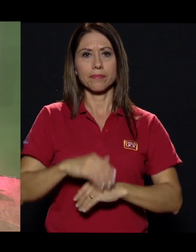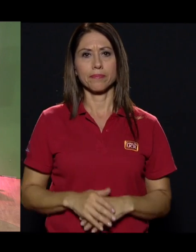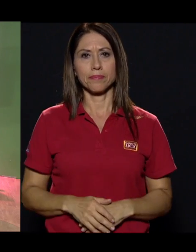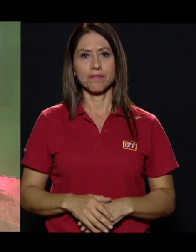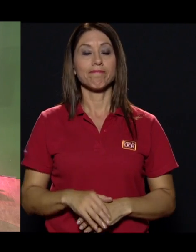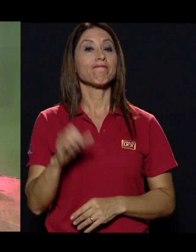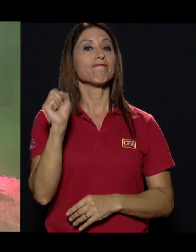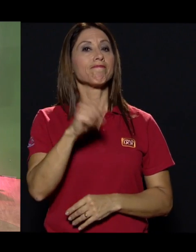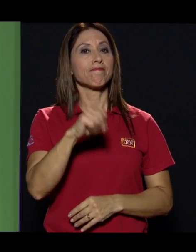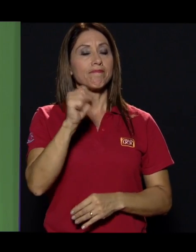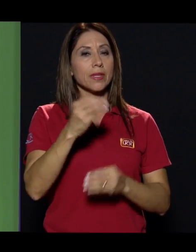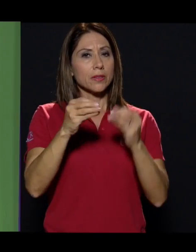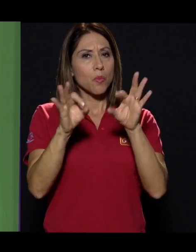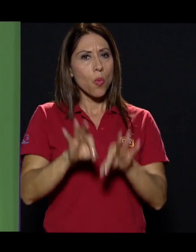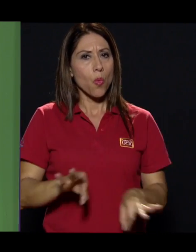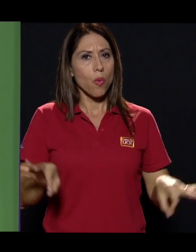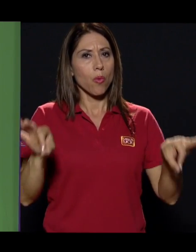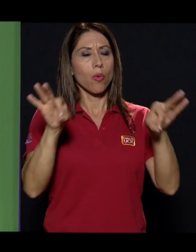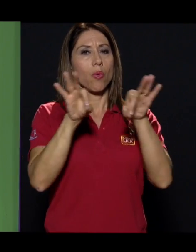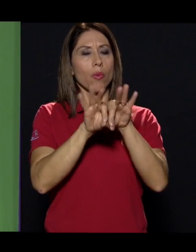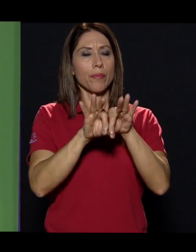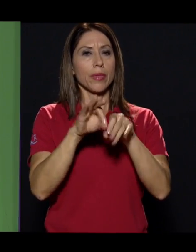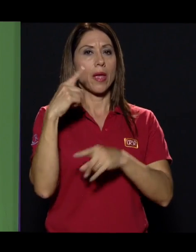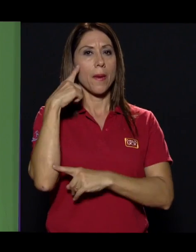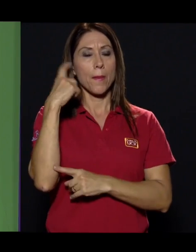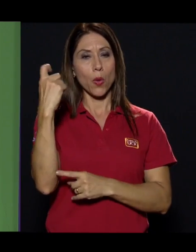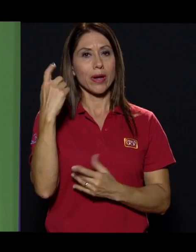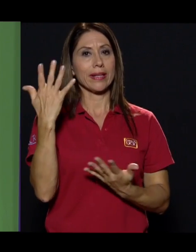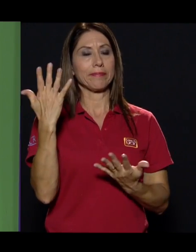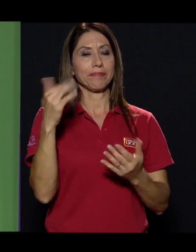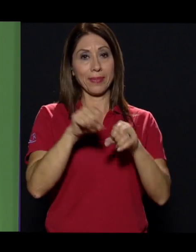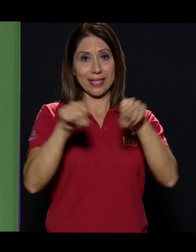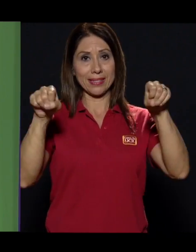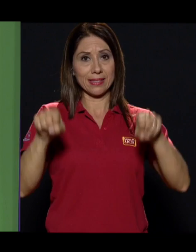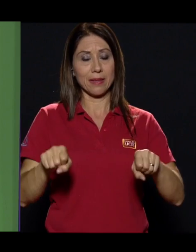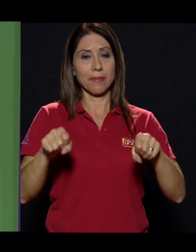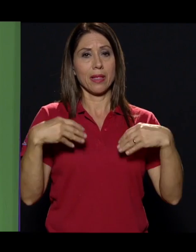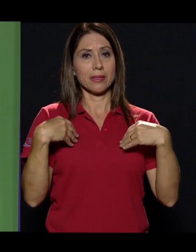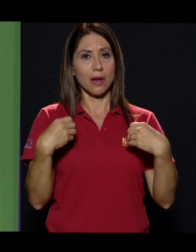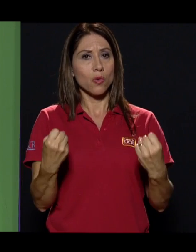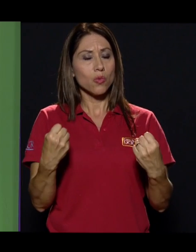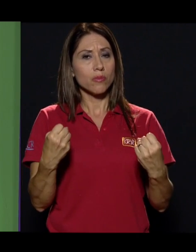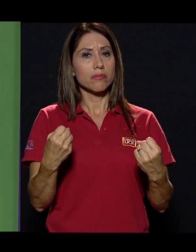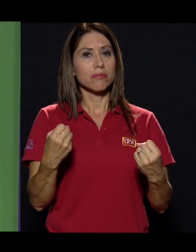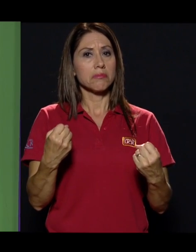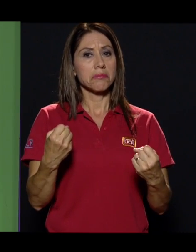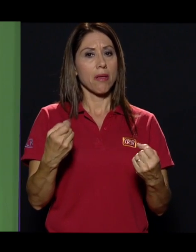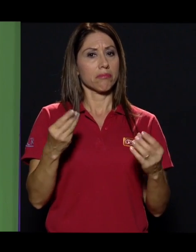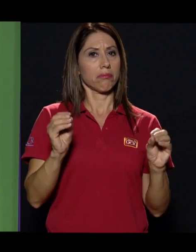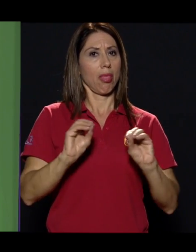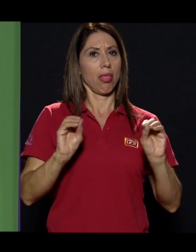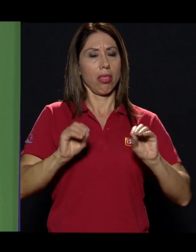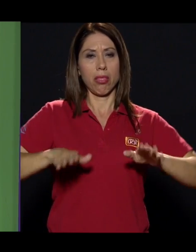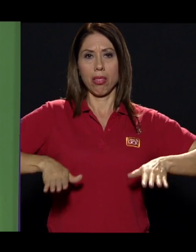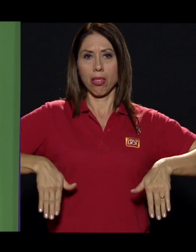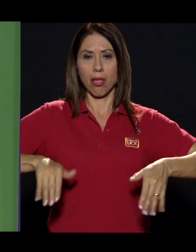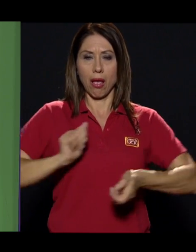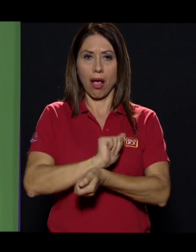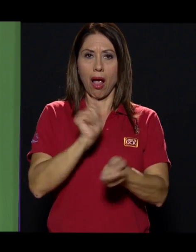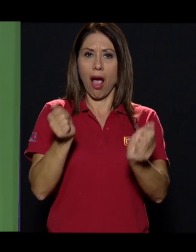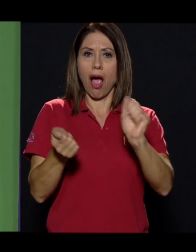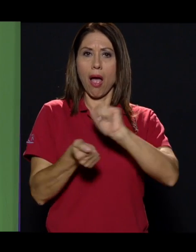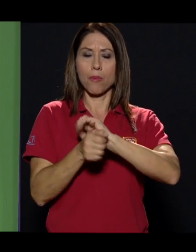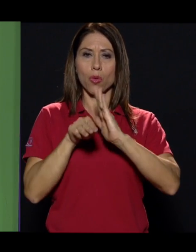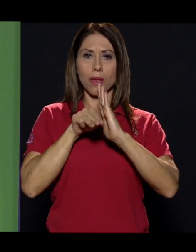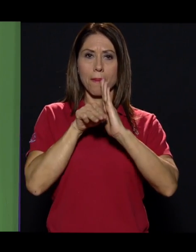personas con discapacidad. Eso es importantísimo, porque mientras que el sistema de salud no haga el cambio